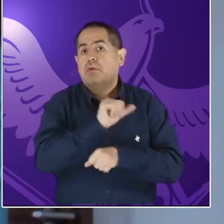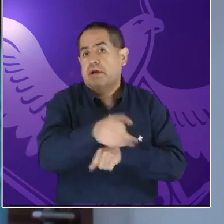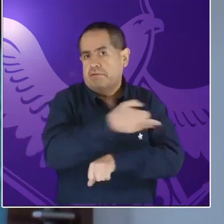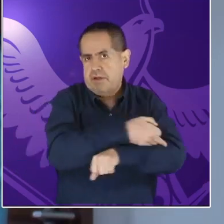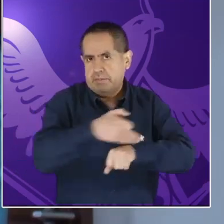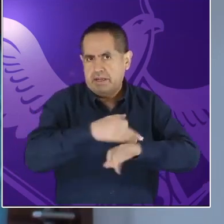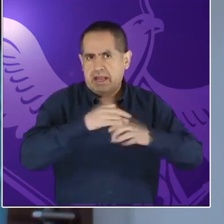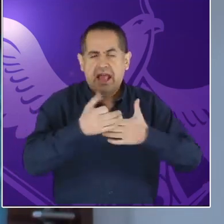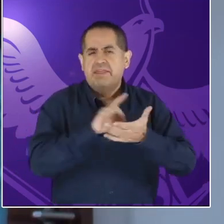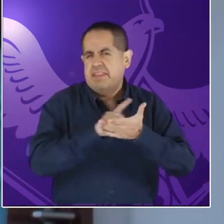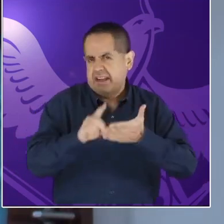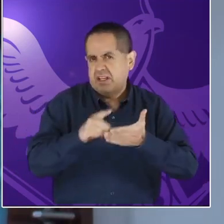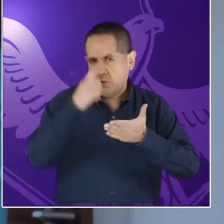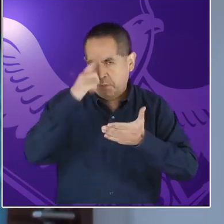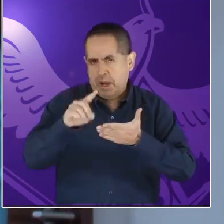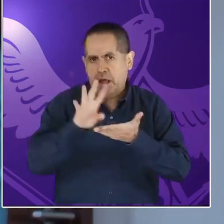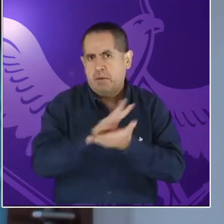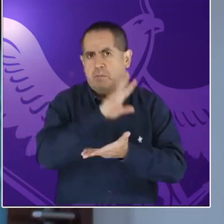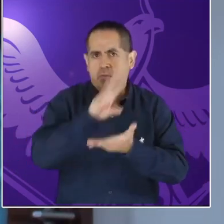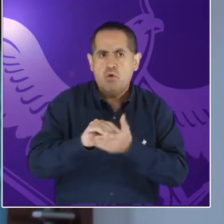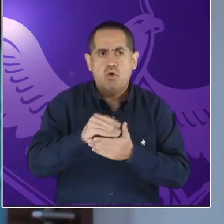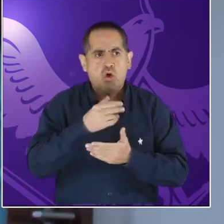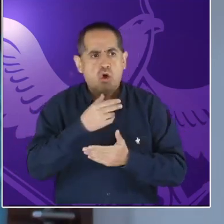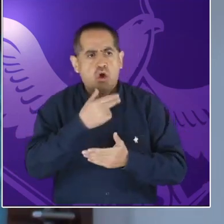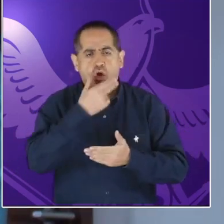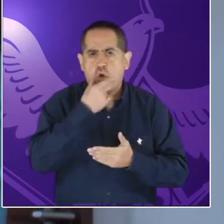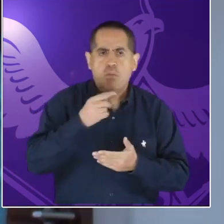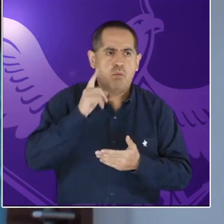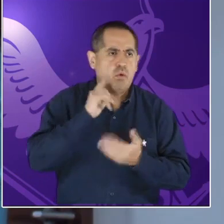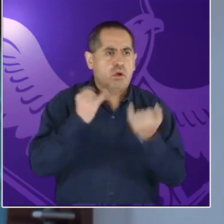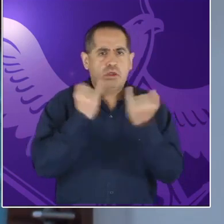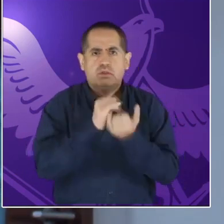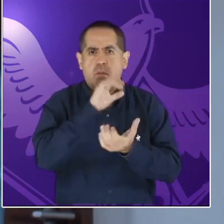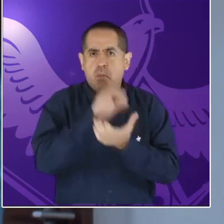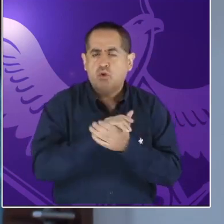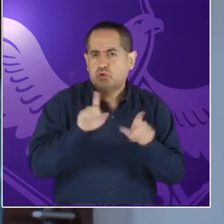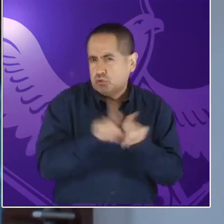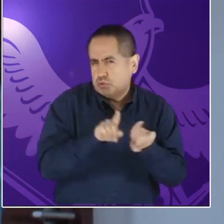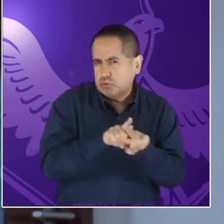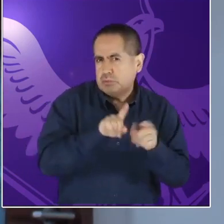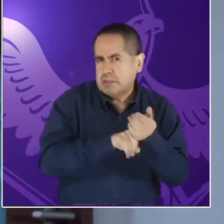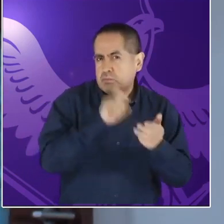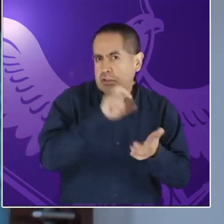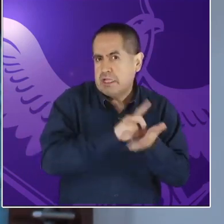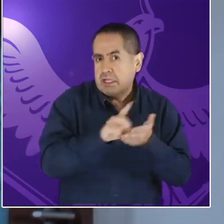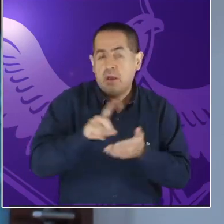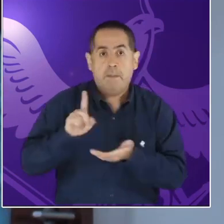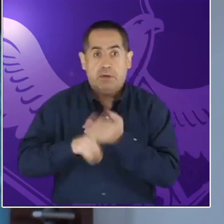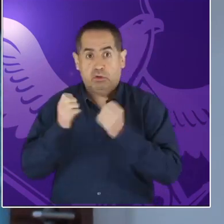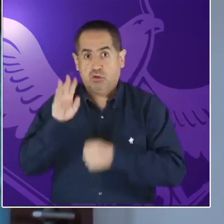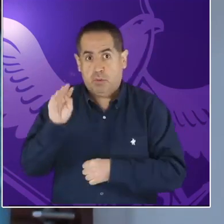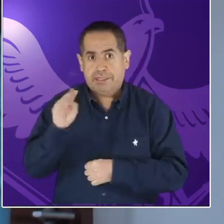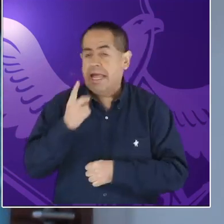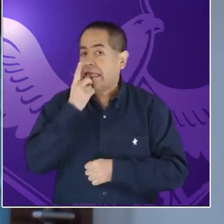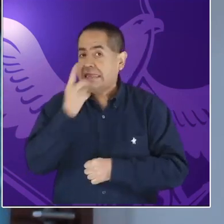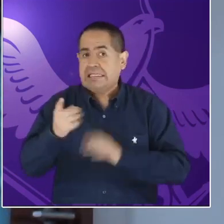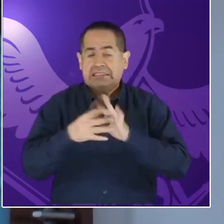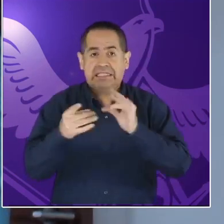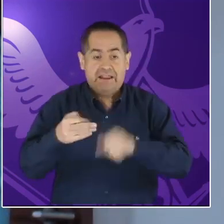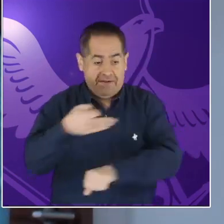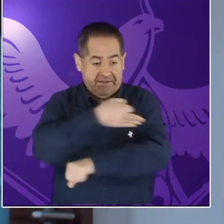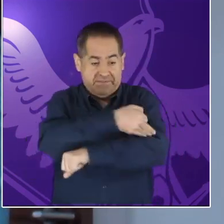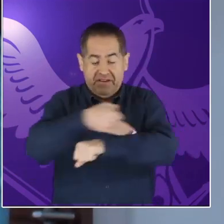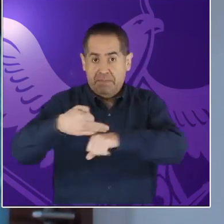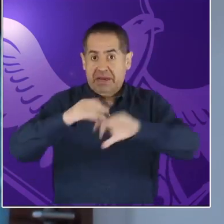de la familia, derecho al matrimonio, igualdad de los esposos, de 1990, ya señaló, ¿no?, que el concepto